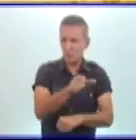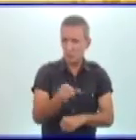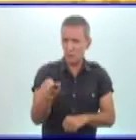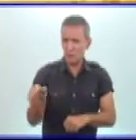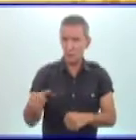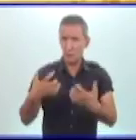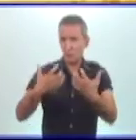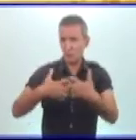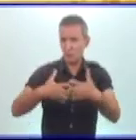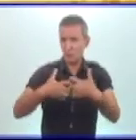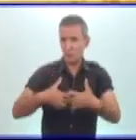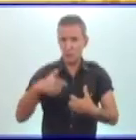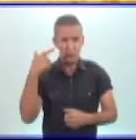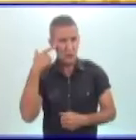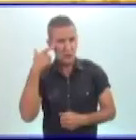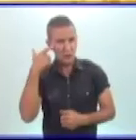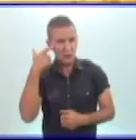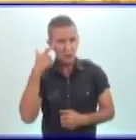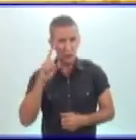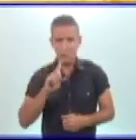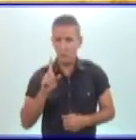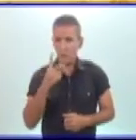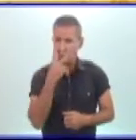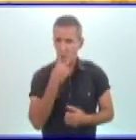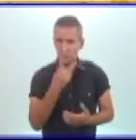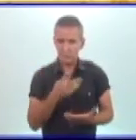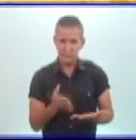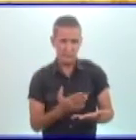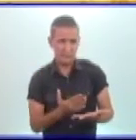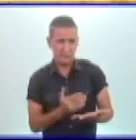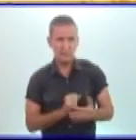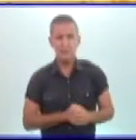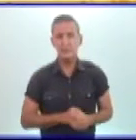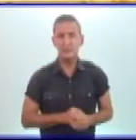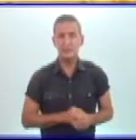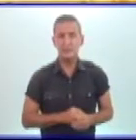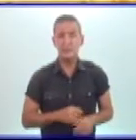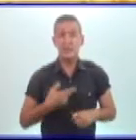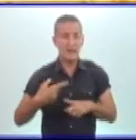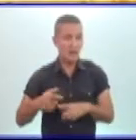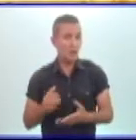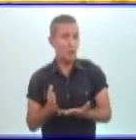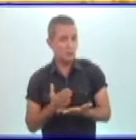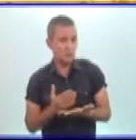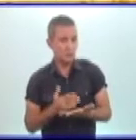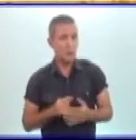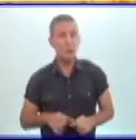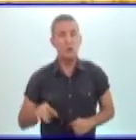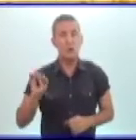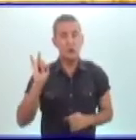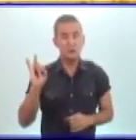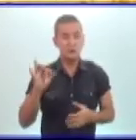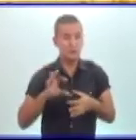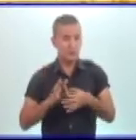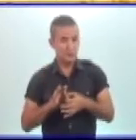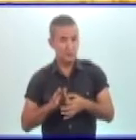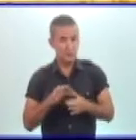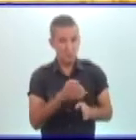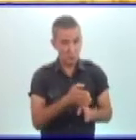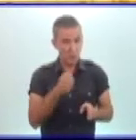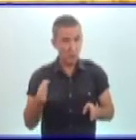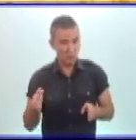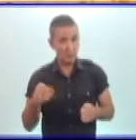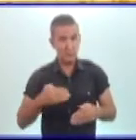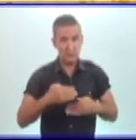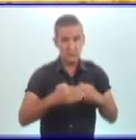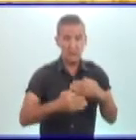factorías asiáticas no aparece en su libro de texto, sino en el libro de séptimo grado porque corresponde a ese periodo de transición en la